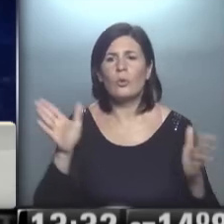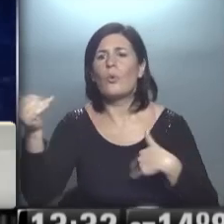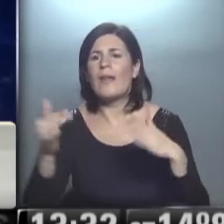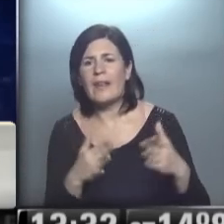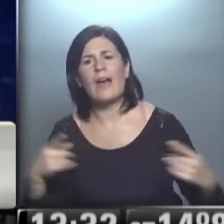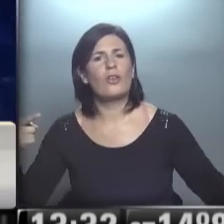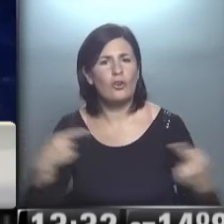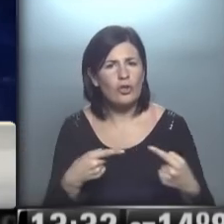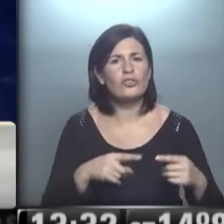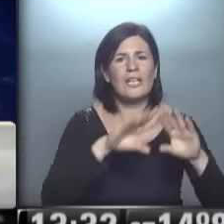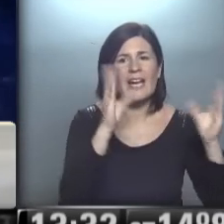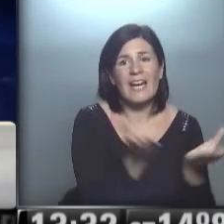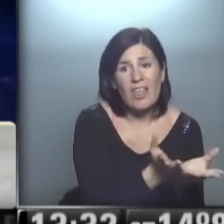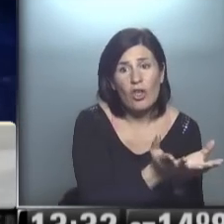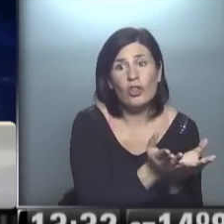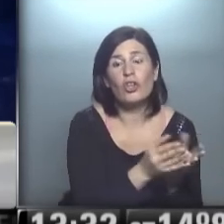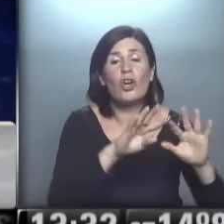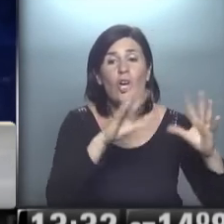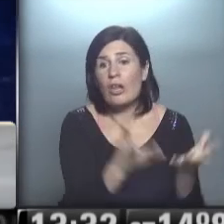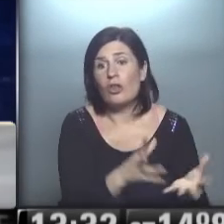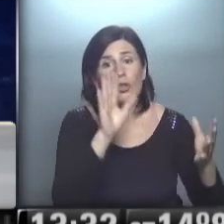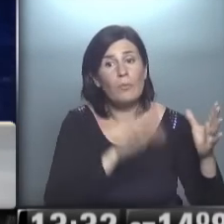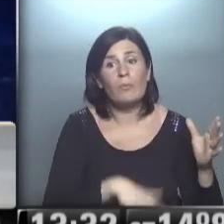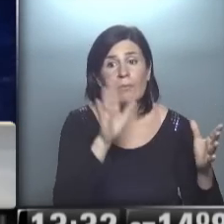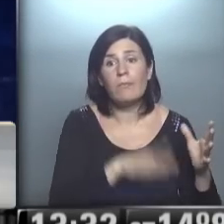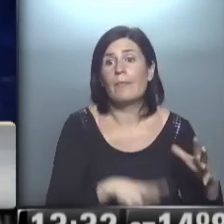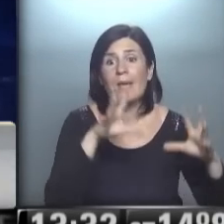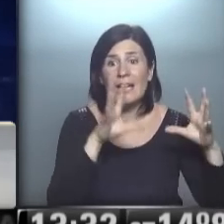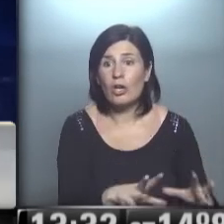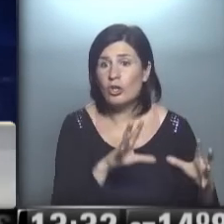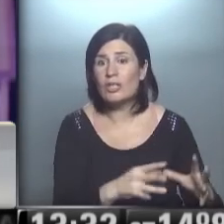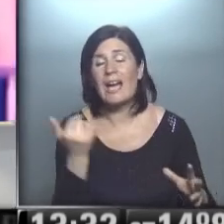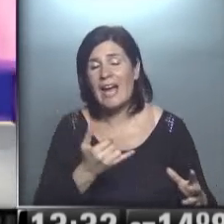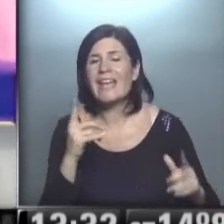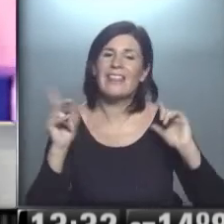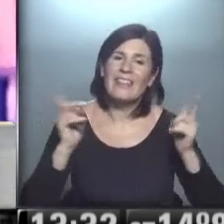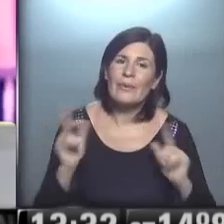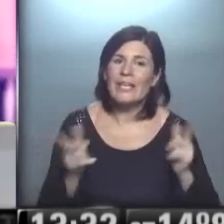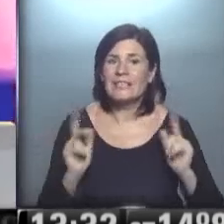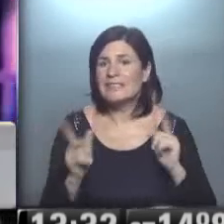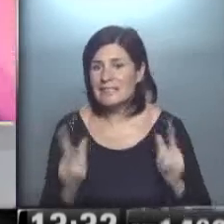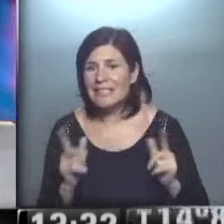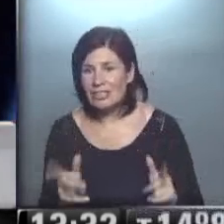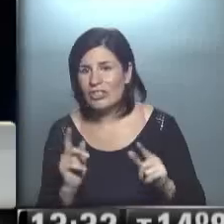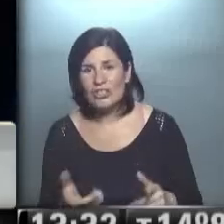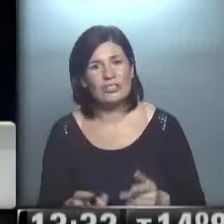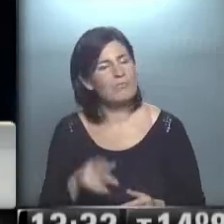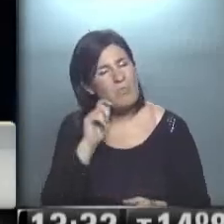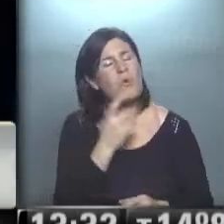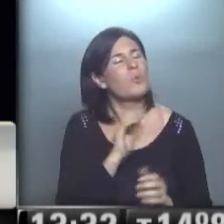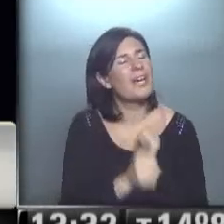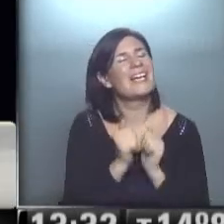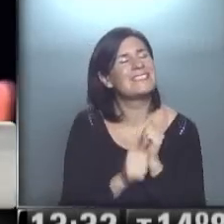los chicos, chicas, tienen una pelota y la pelota los divierte. Claro, se divierten y son felices con lo Circular. Circular, una historia redonda,